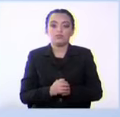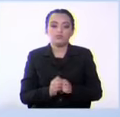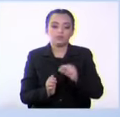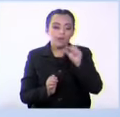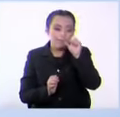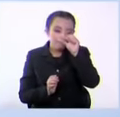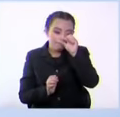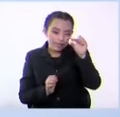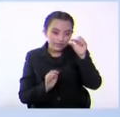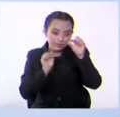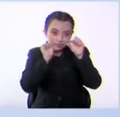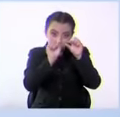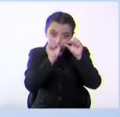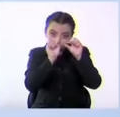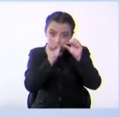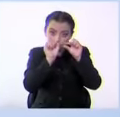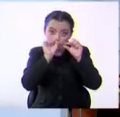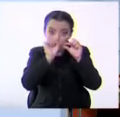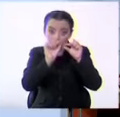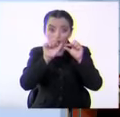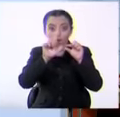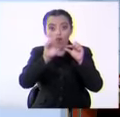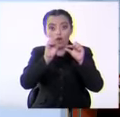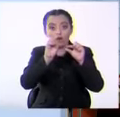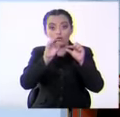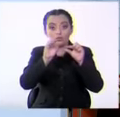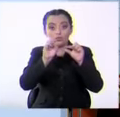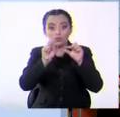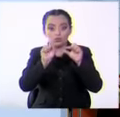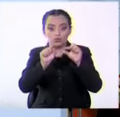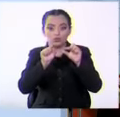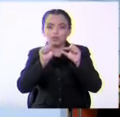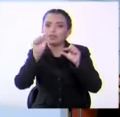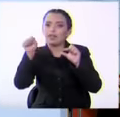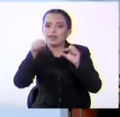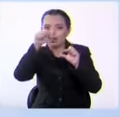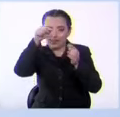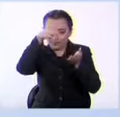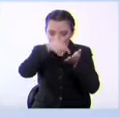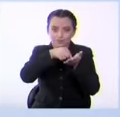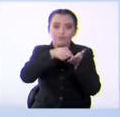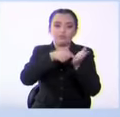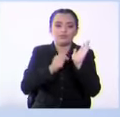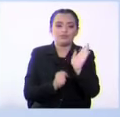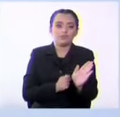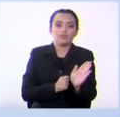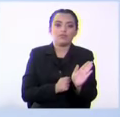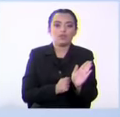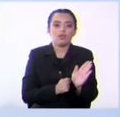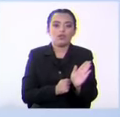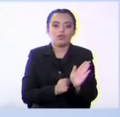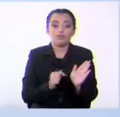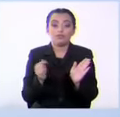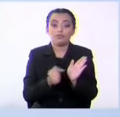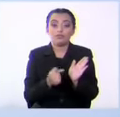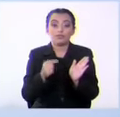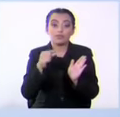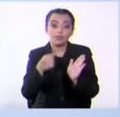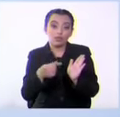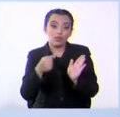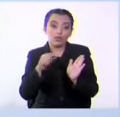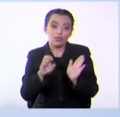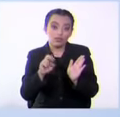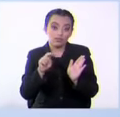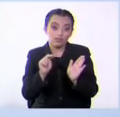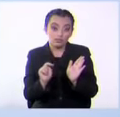donde habita ese gen. Pero hay otra cuestión importante, y es que donde está ese gen también de